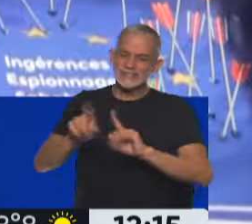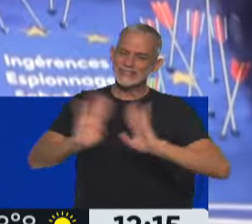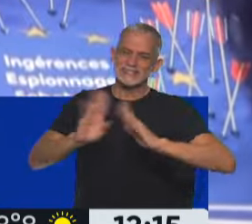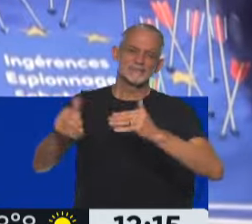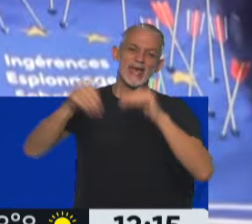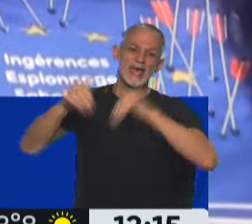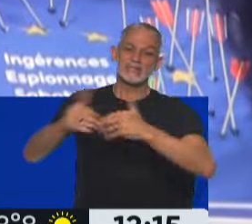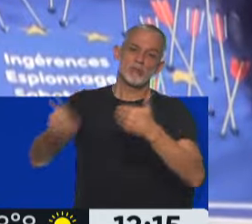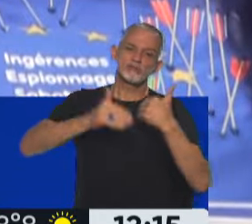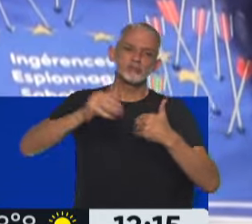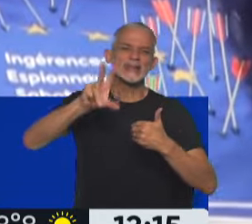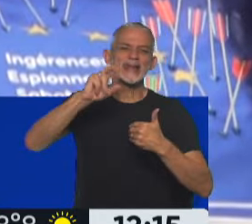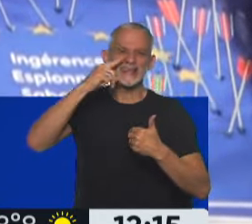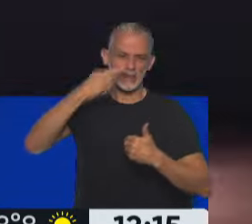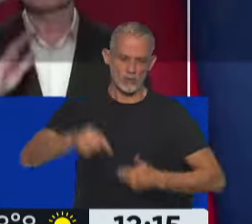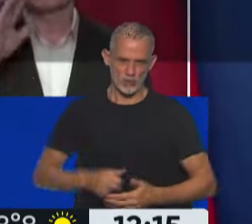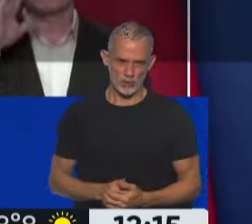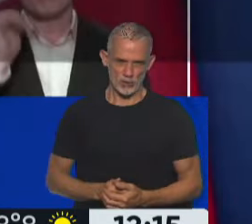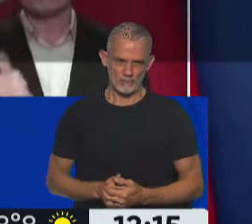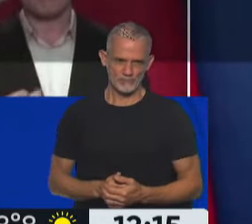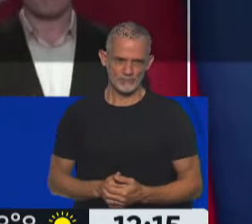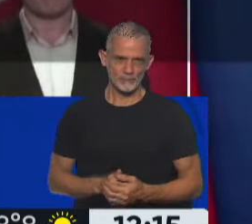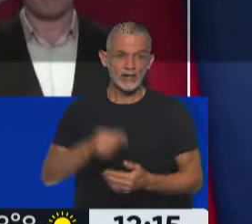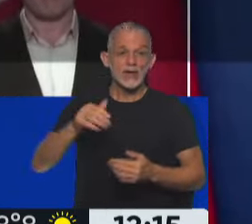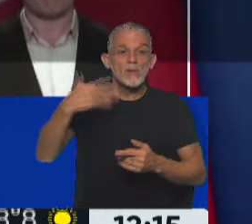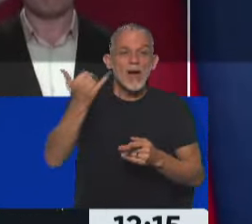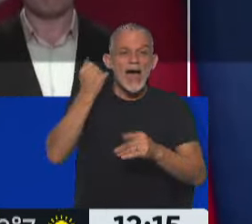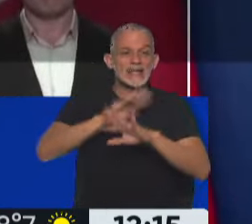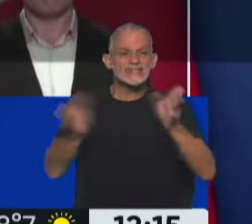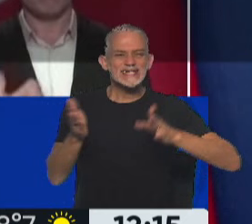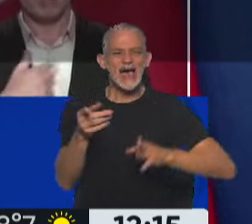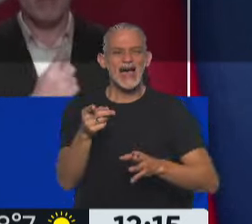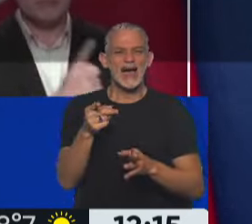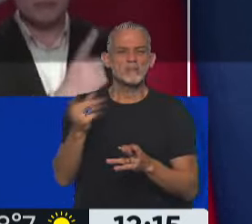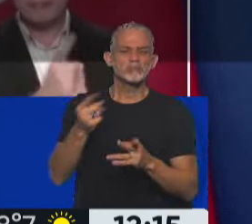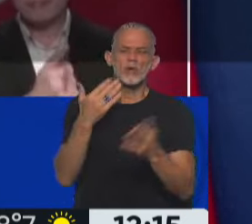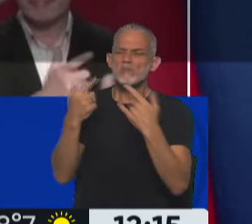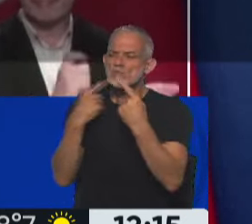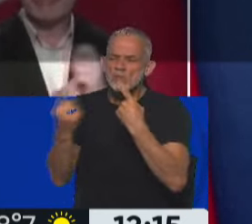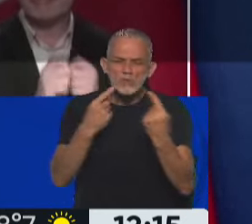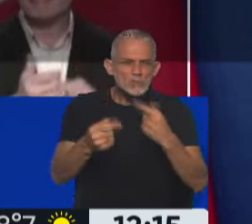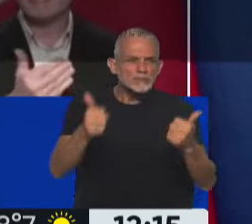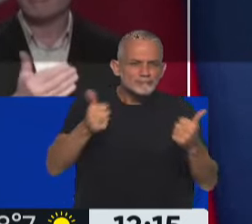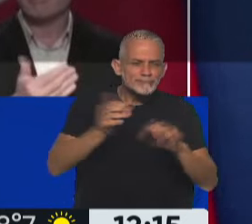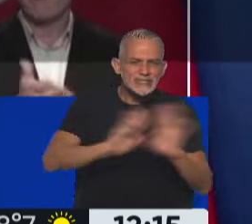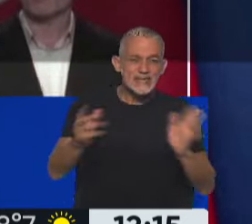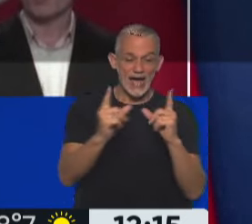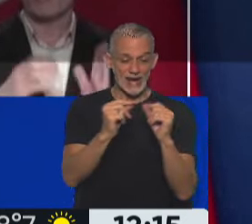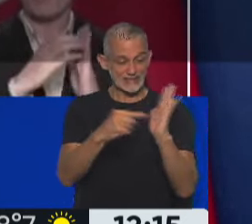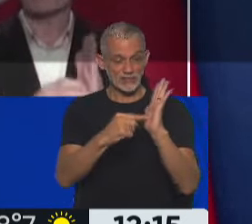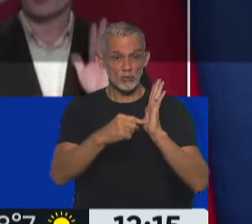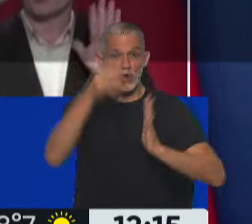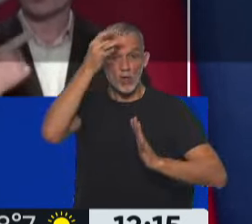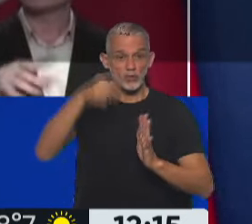elecciones para el 30 de junio. Après avoir procédé aux consultations prévues à l'article 12 de notre